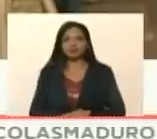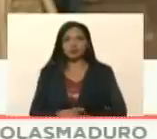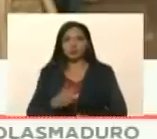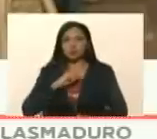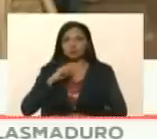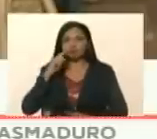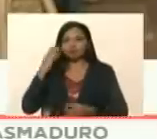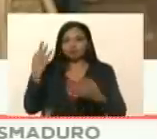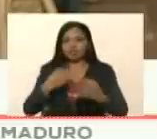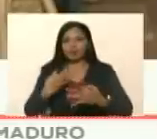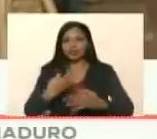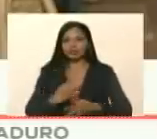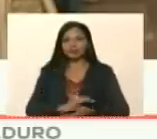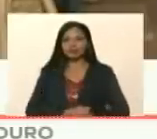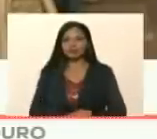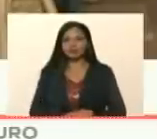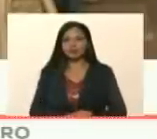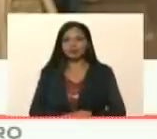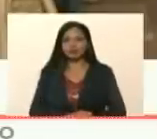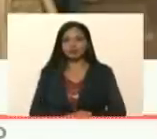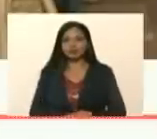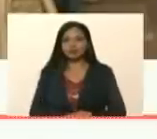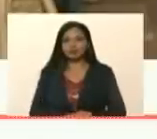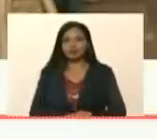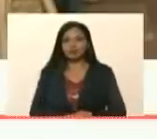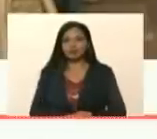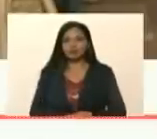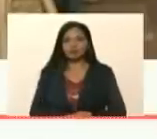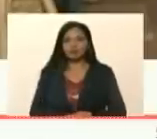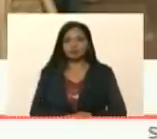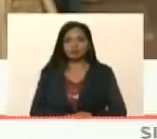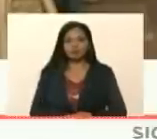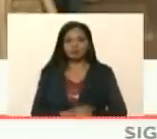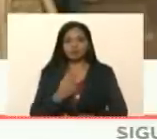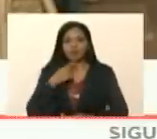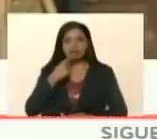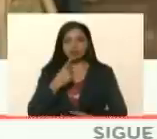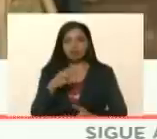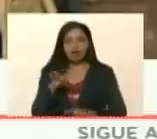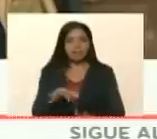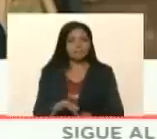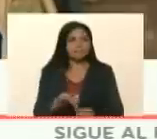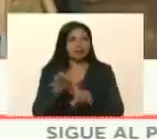Estamos en lo cierto. Y me estuvo hablando de manera especial